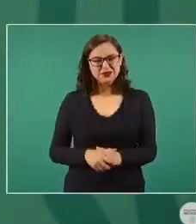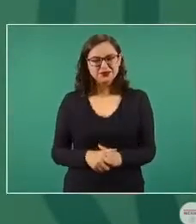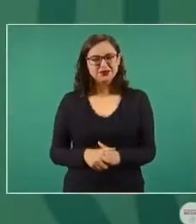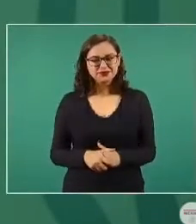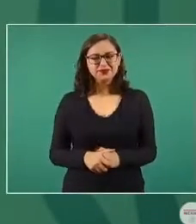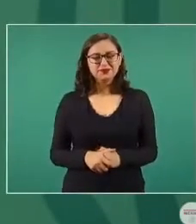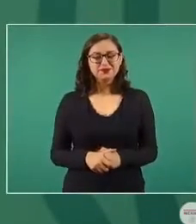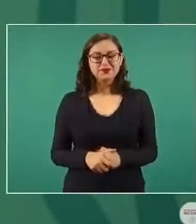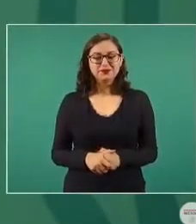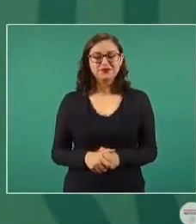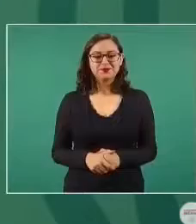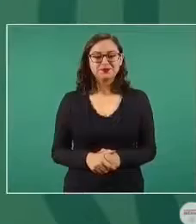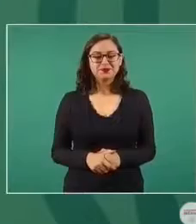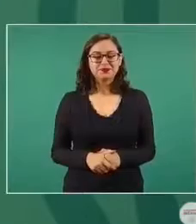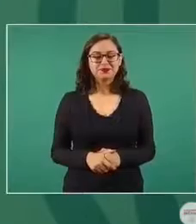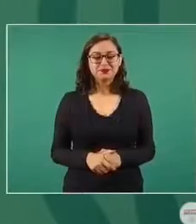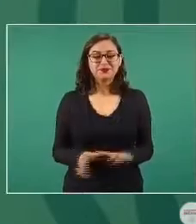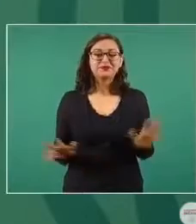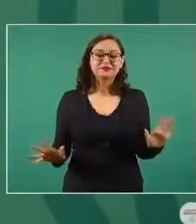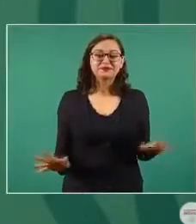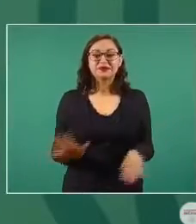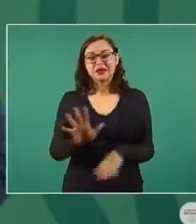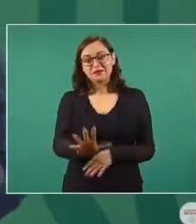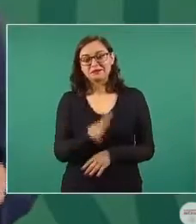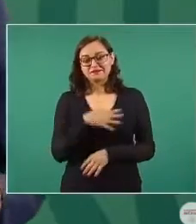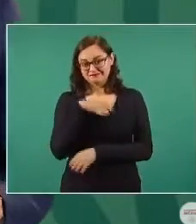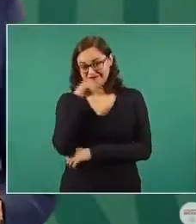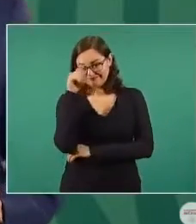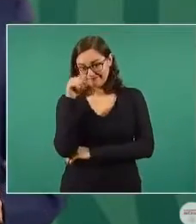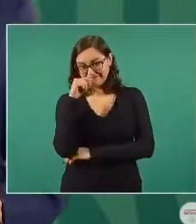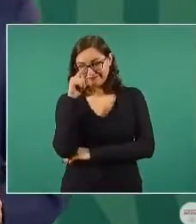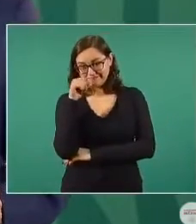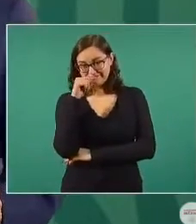Y tengo información, les voy a presumir,